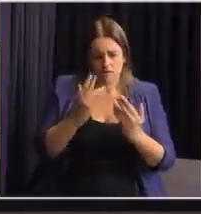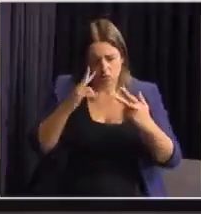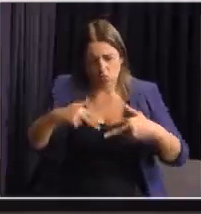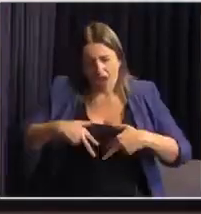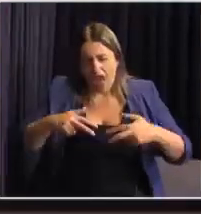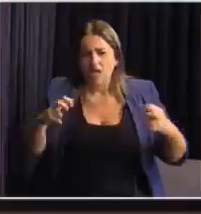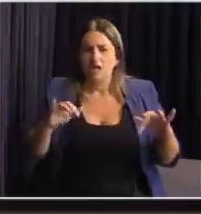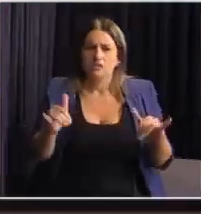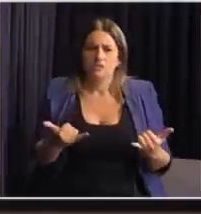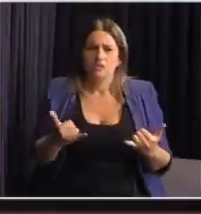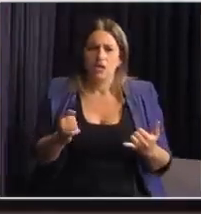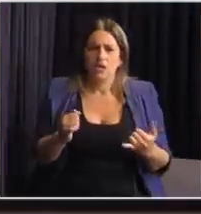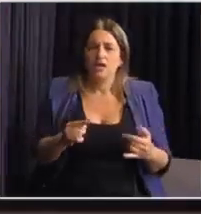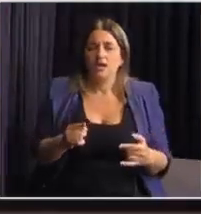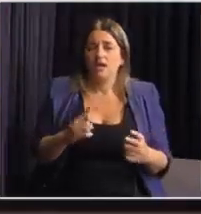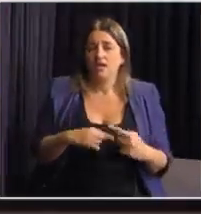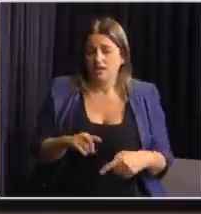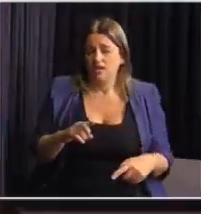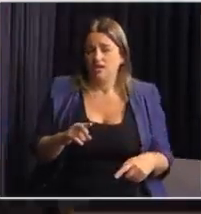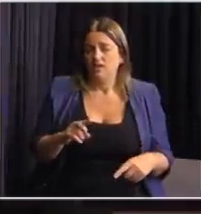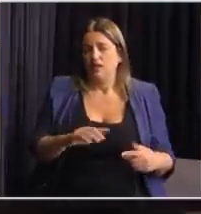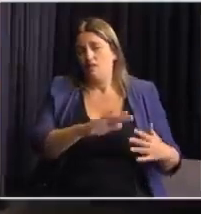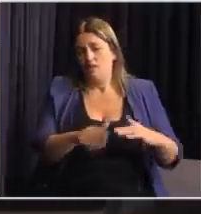analizadas en la medida que esta